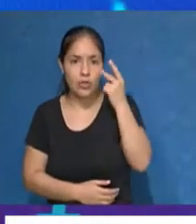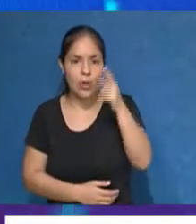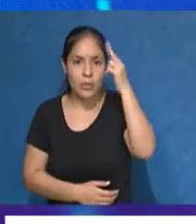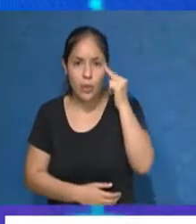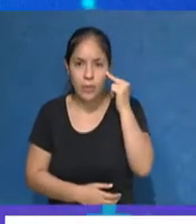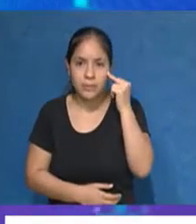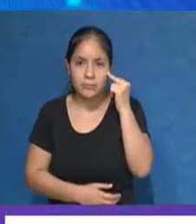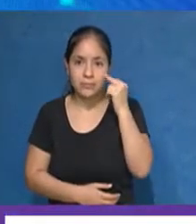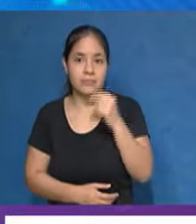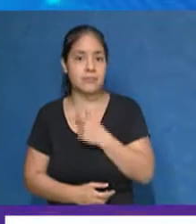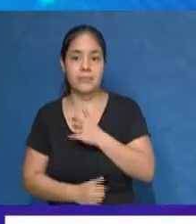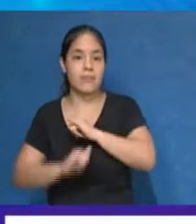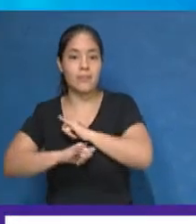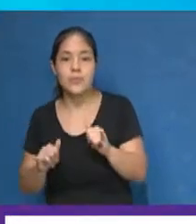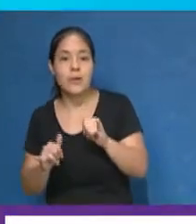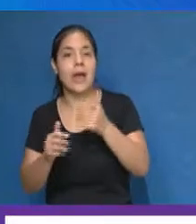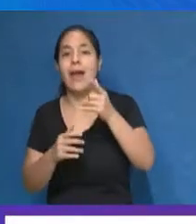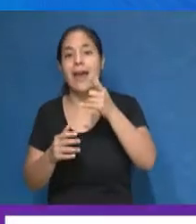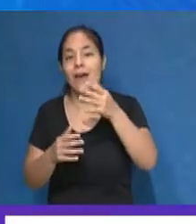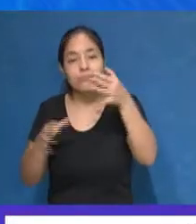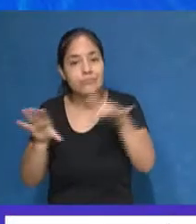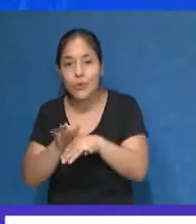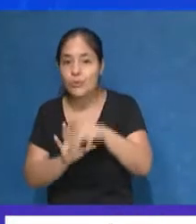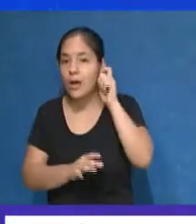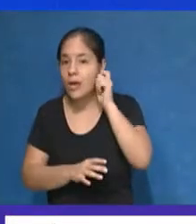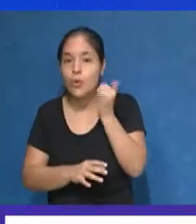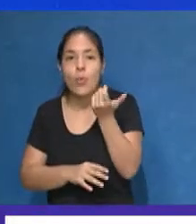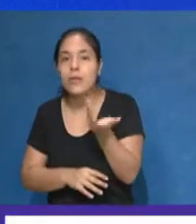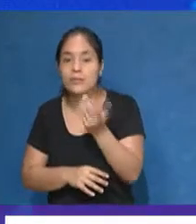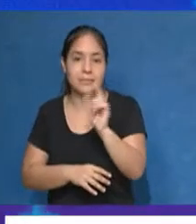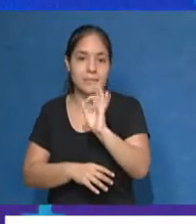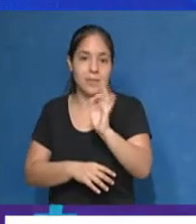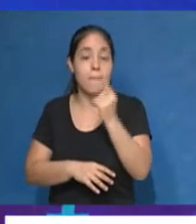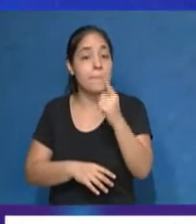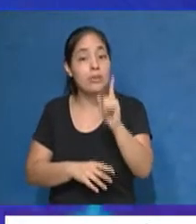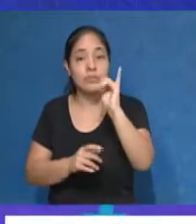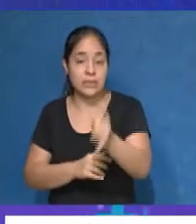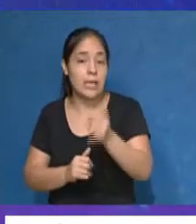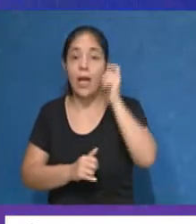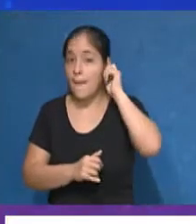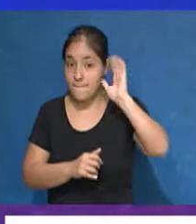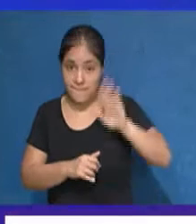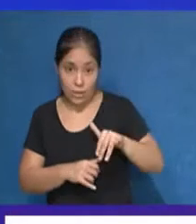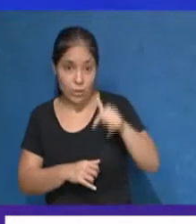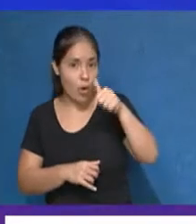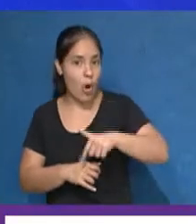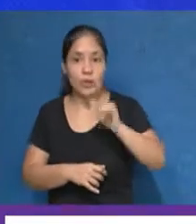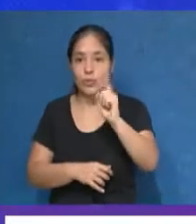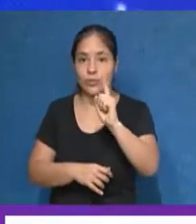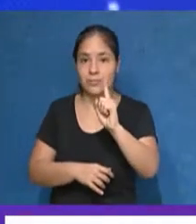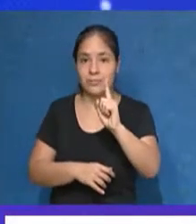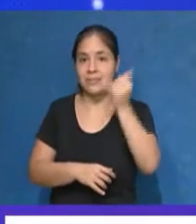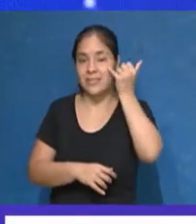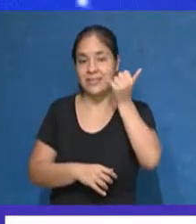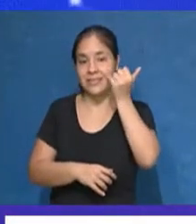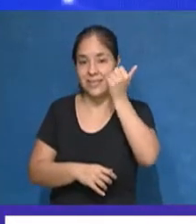No trascendió la edad precisa, pero sí afirman que en ese momento era menor de edad. Hoy no lo es, esta persona ya es mayor de